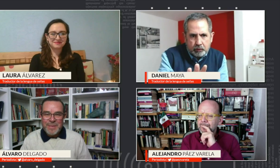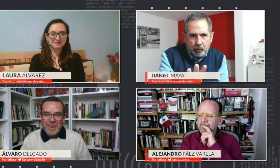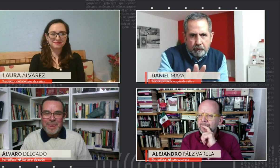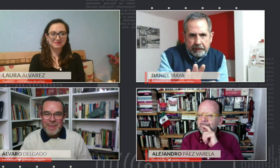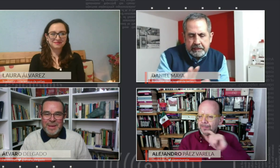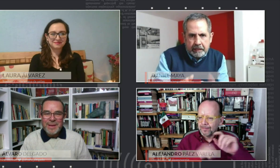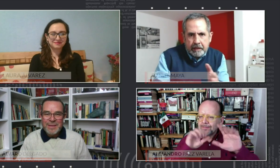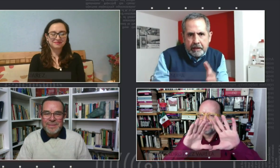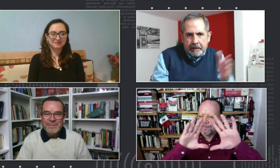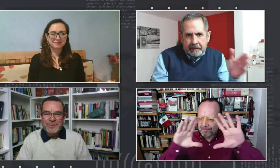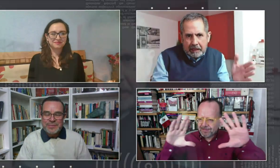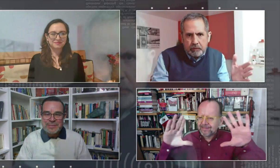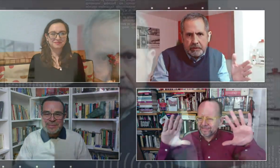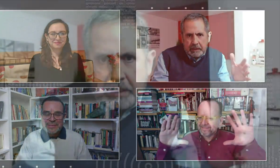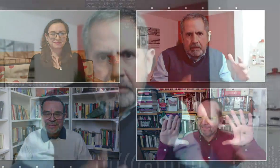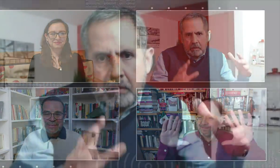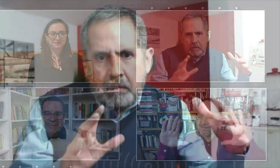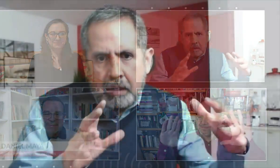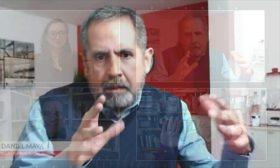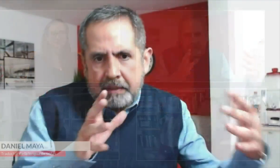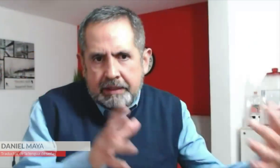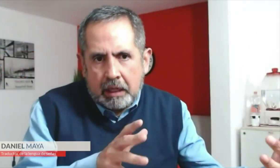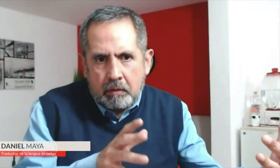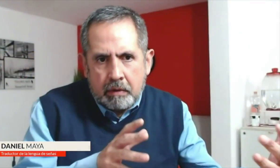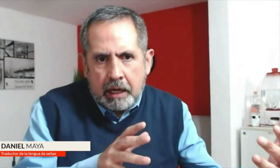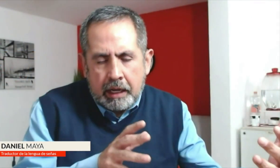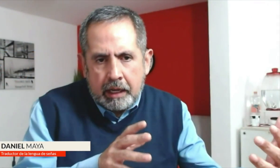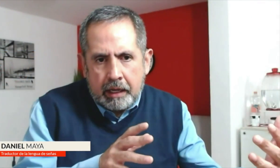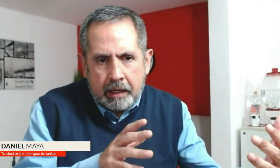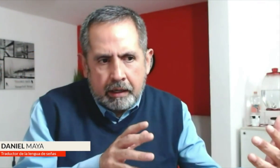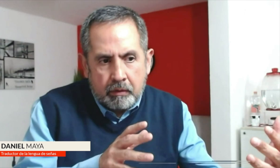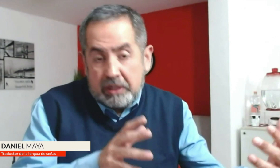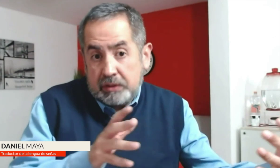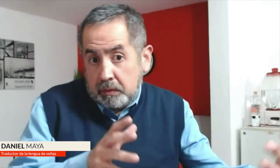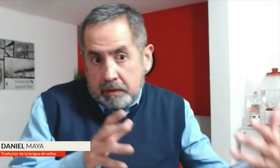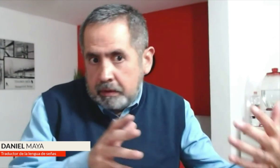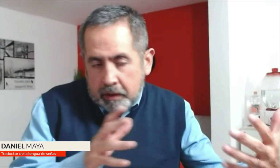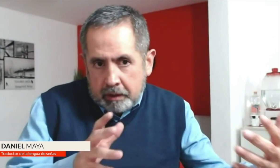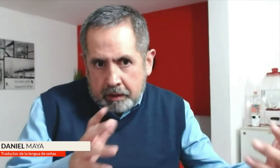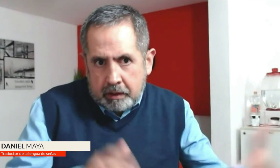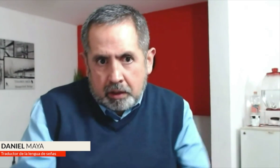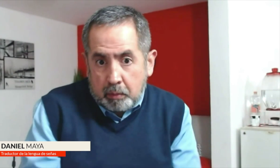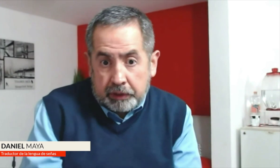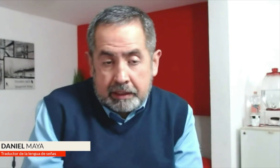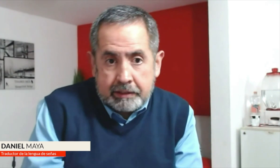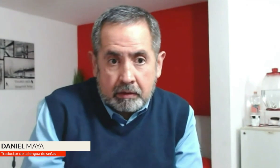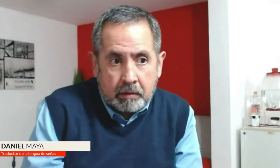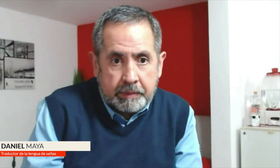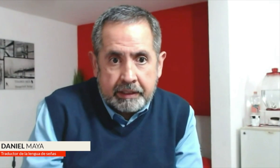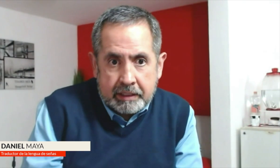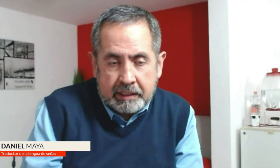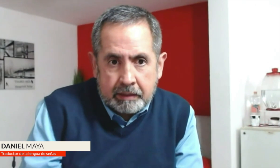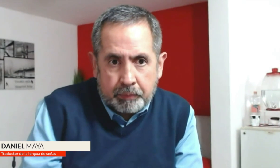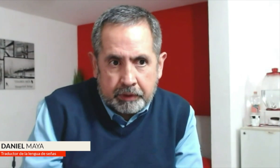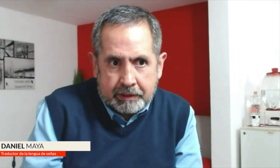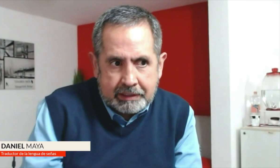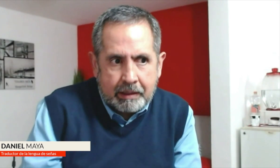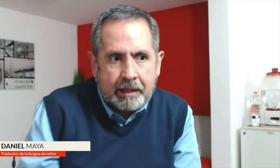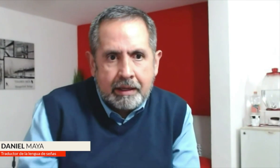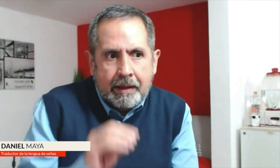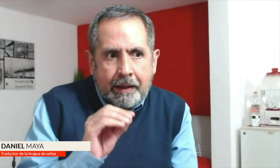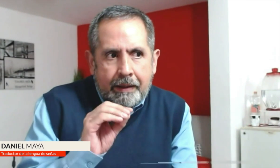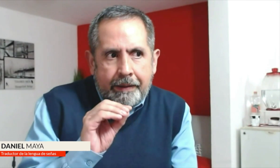está dando su conferencia, del lado izquierdo habilitaron un estudio como tal, y es algo bien interesante